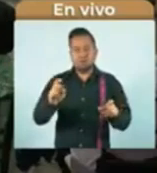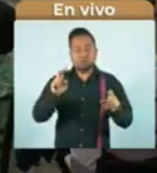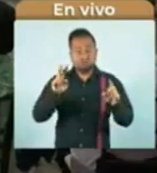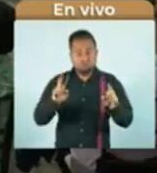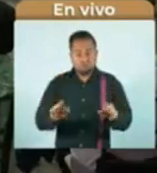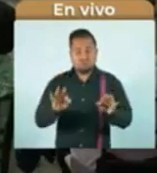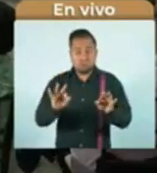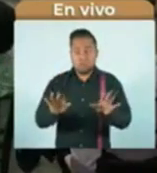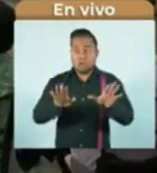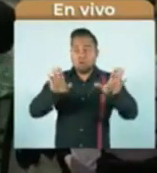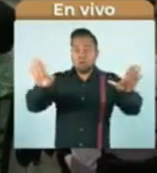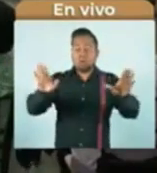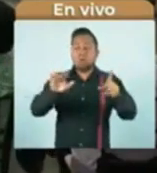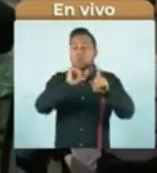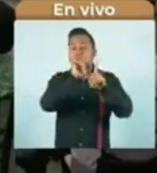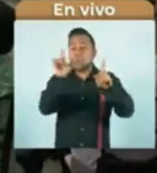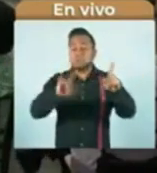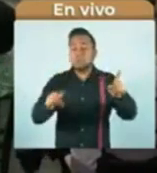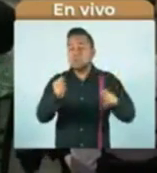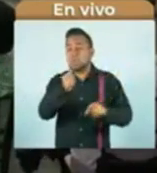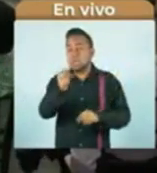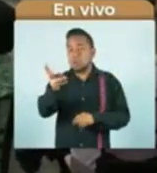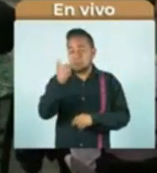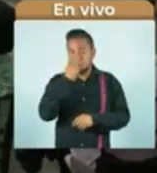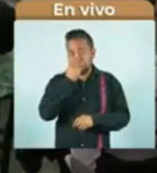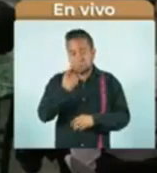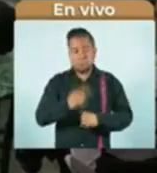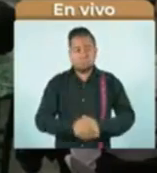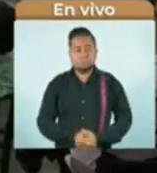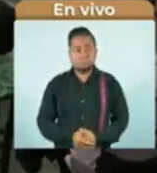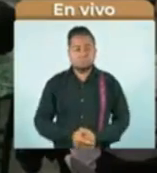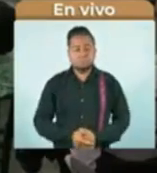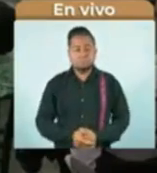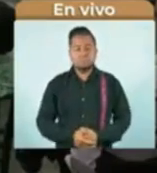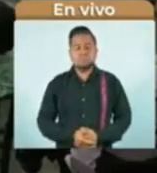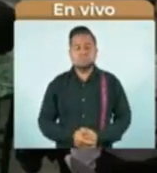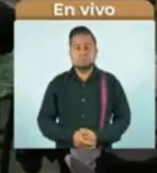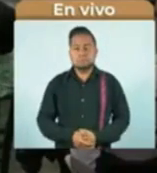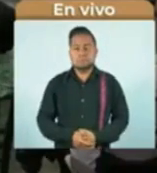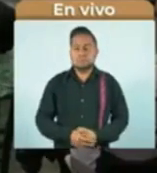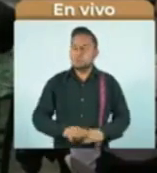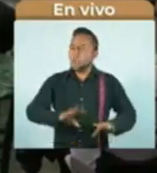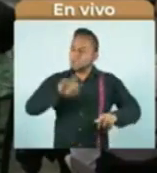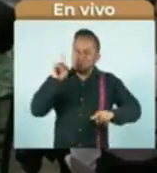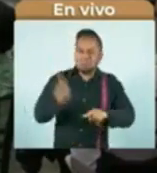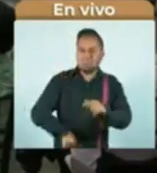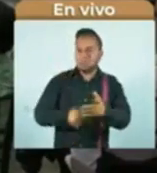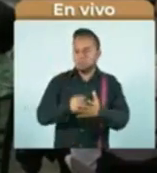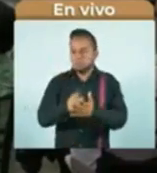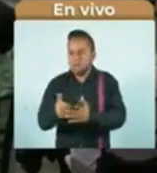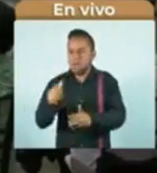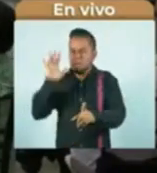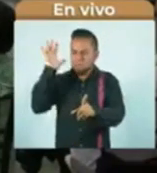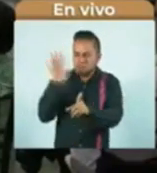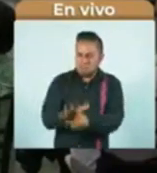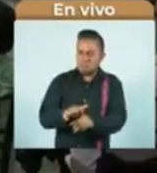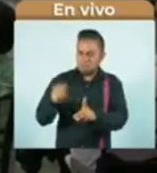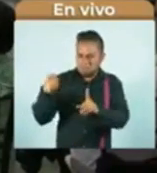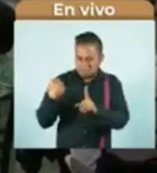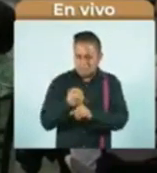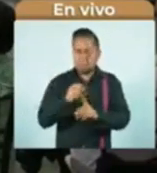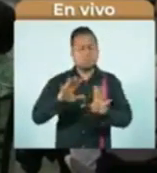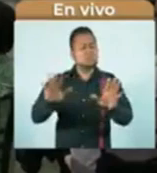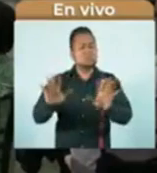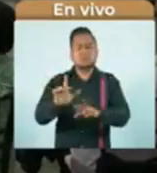nacional. Algunos querían que en los medios ya desalojen los golpeos. No, no se va a usar a la fuerza pública, a la